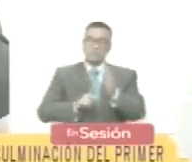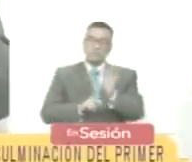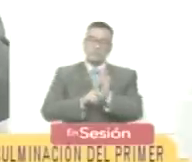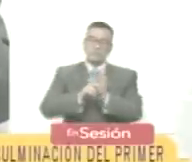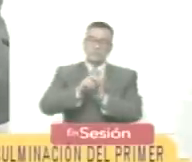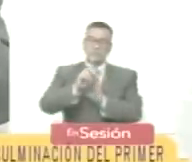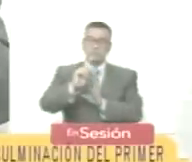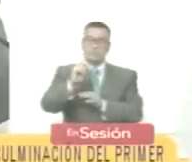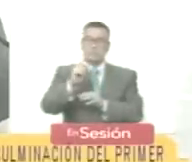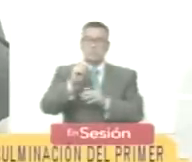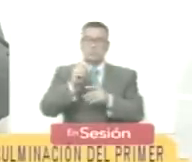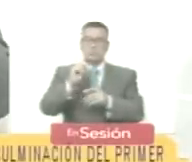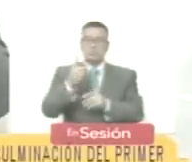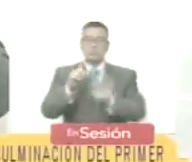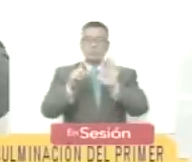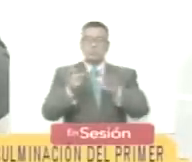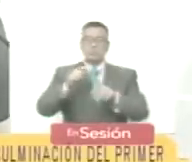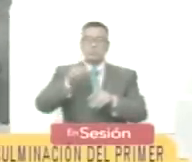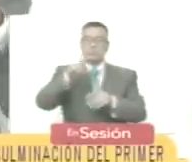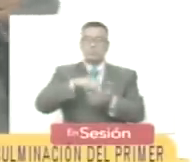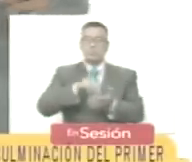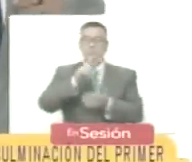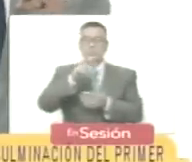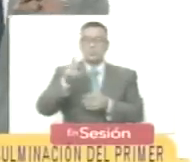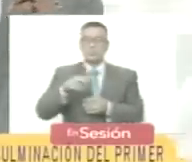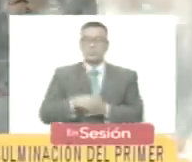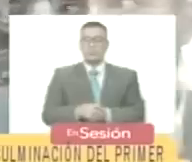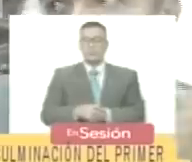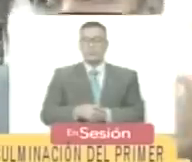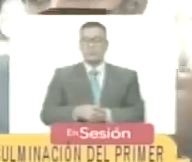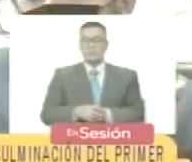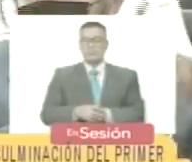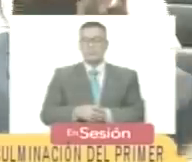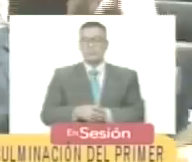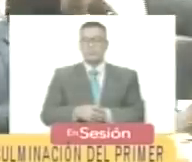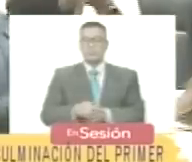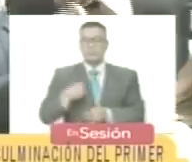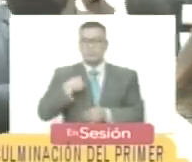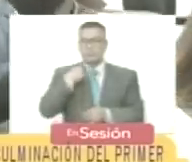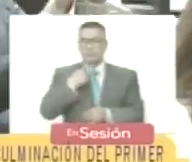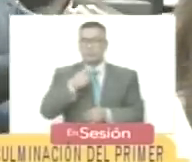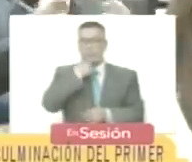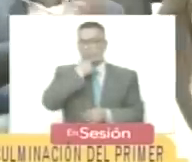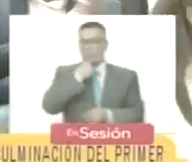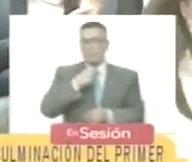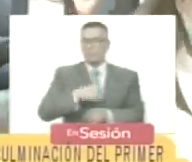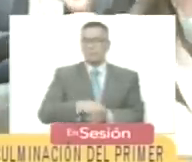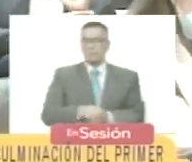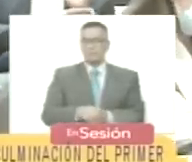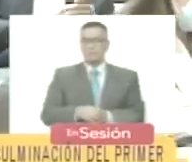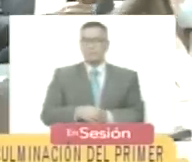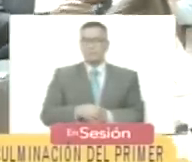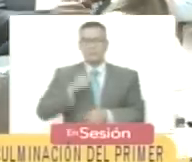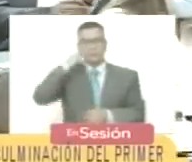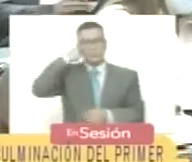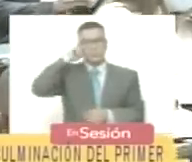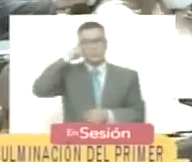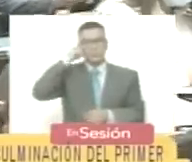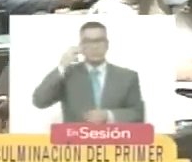el primer semestre del año 2022. Se dice fácil. Yo recuerdo